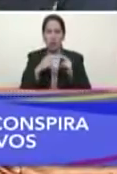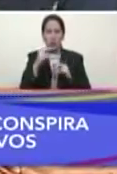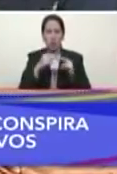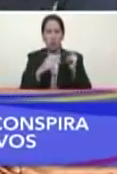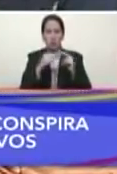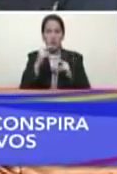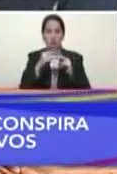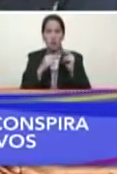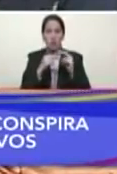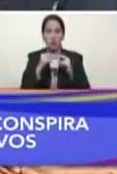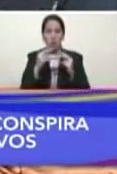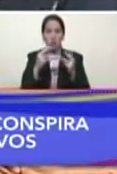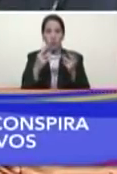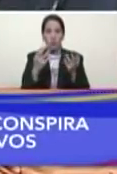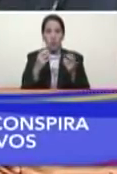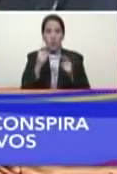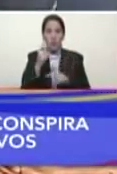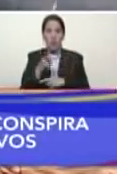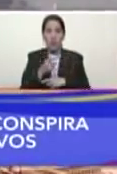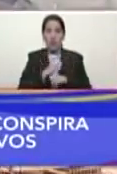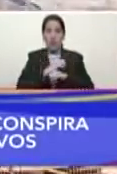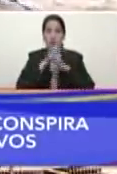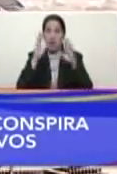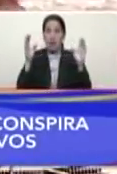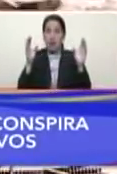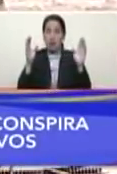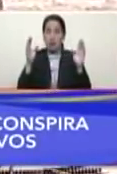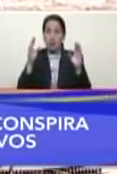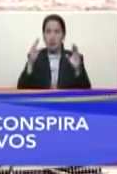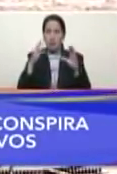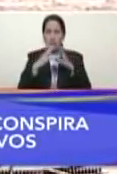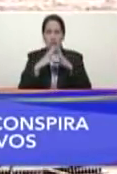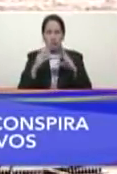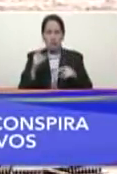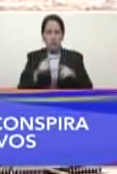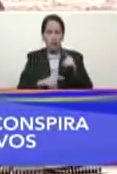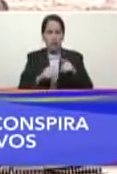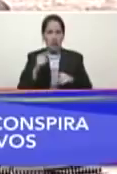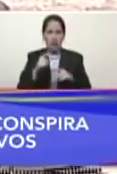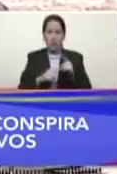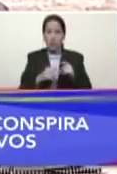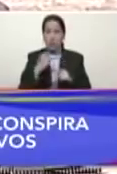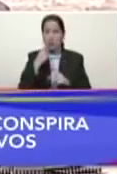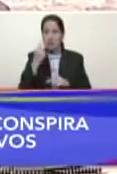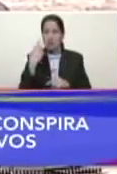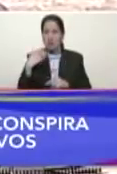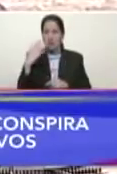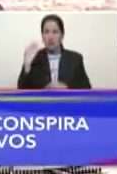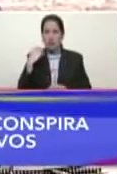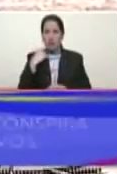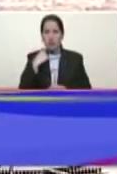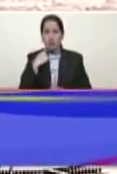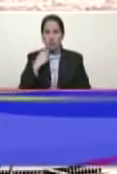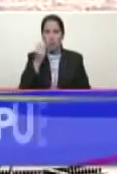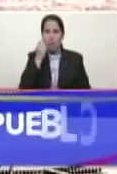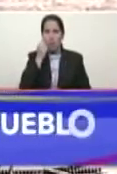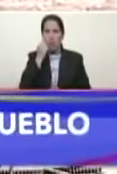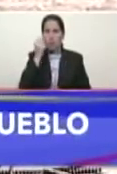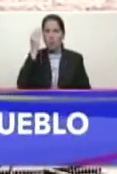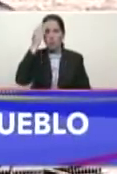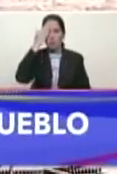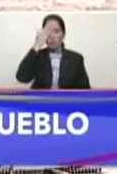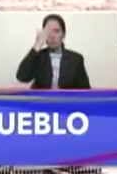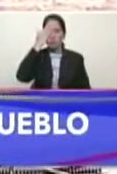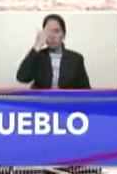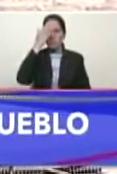claro, los acontecimientos en pleno desarrollo, como dice Walter Martínez. Los